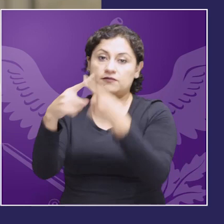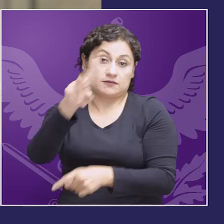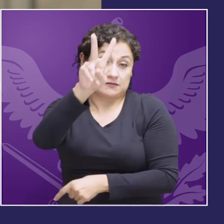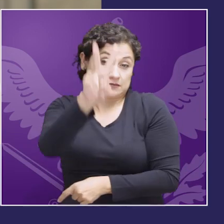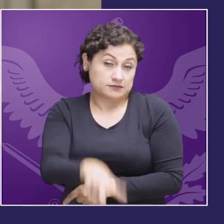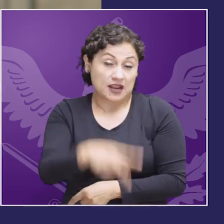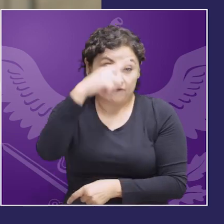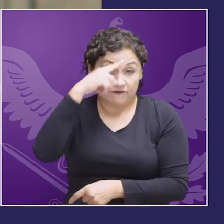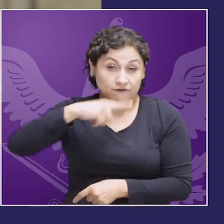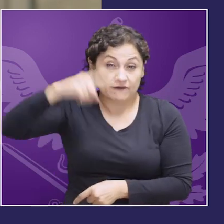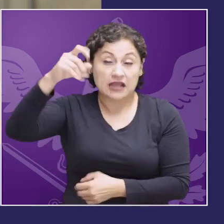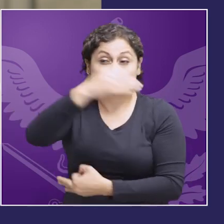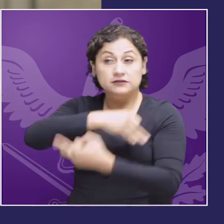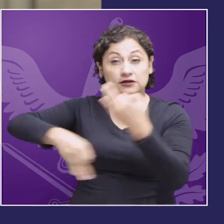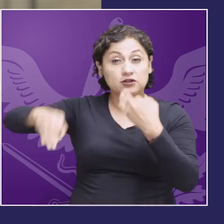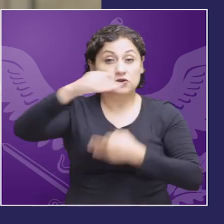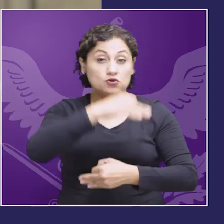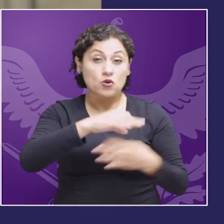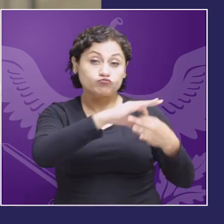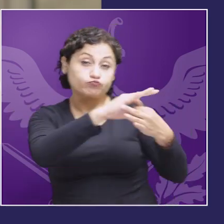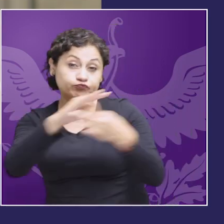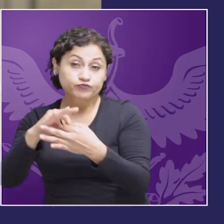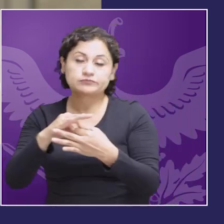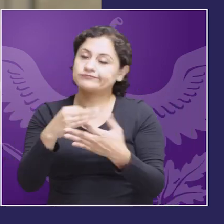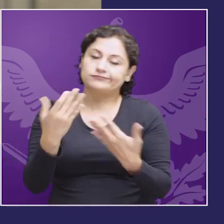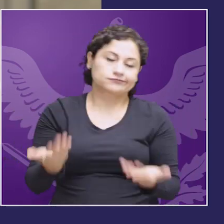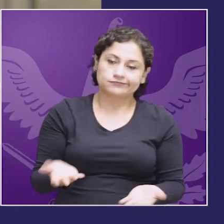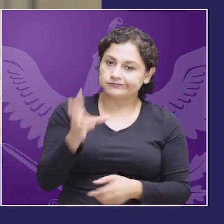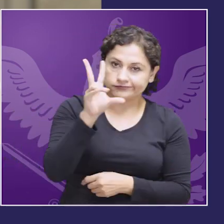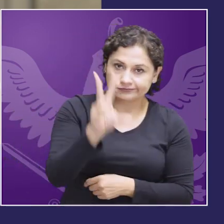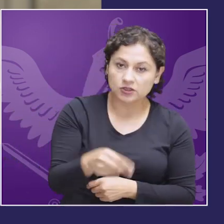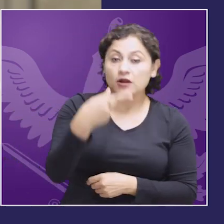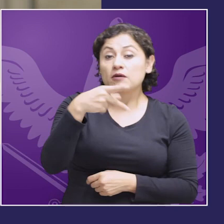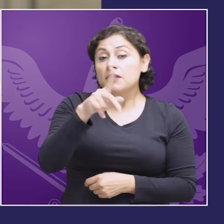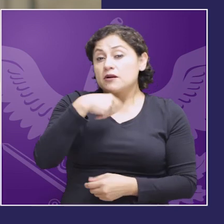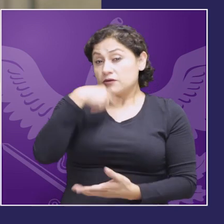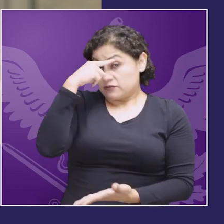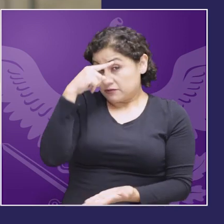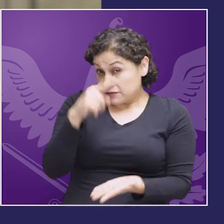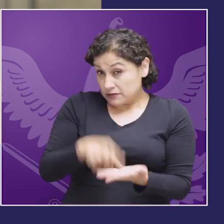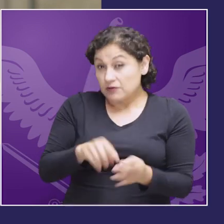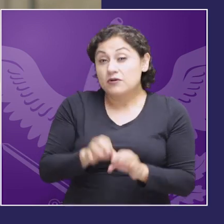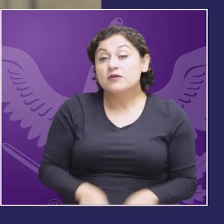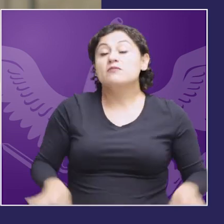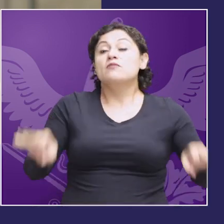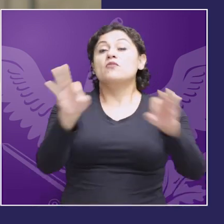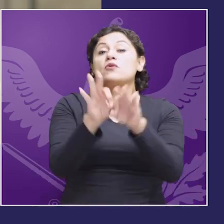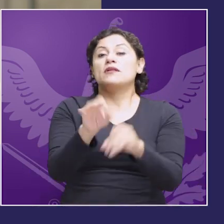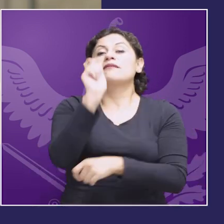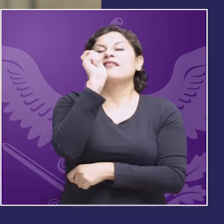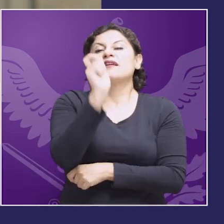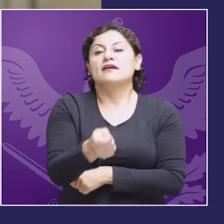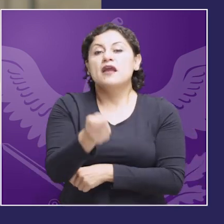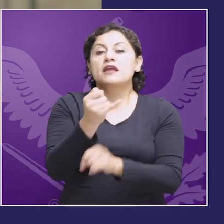diferencias sustantivas, entonces no es fácil en el fondo hacer una evaluación general. Pero yo creo